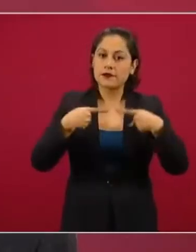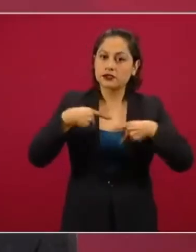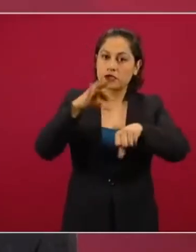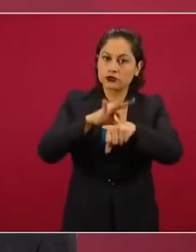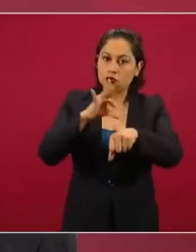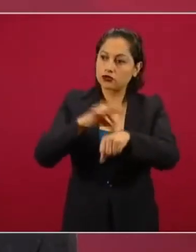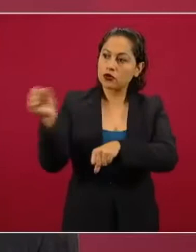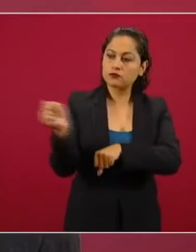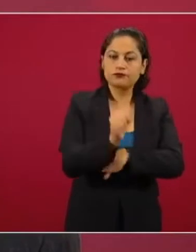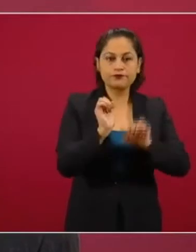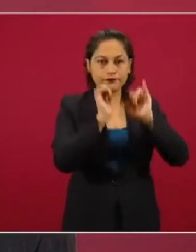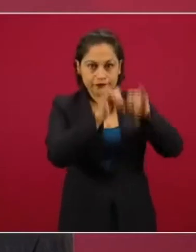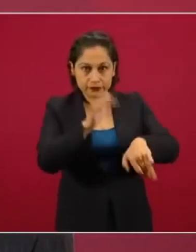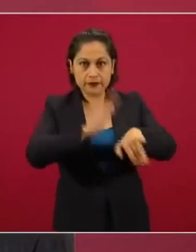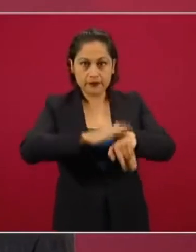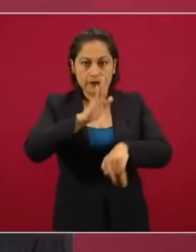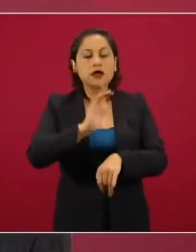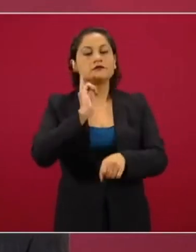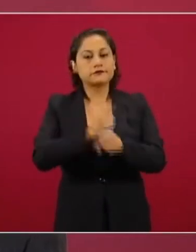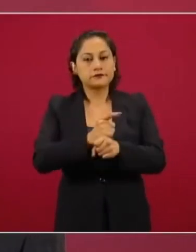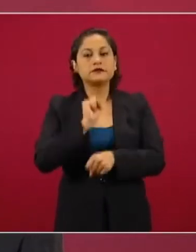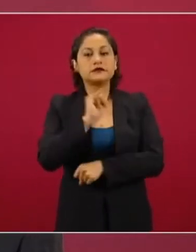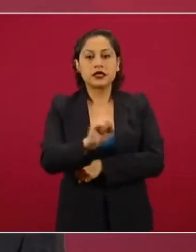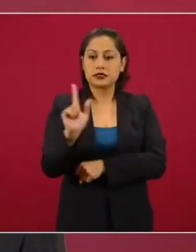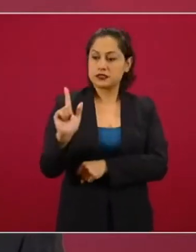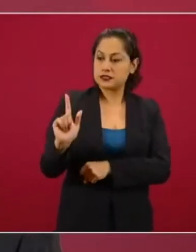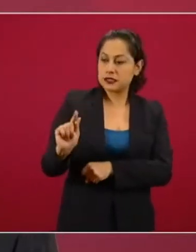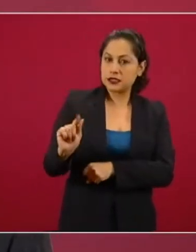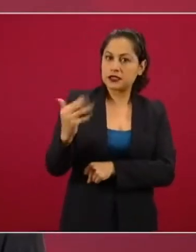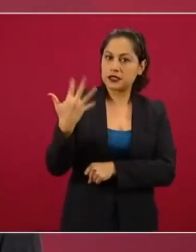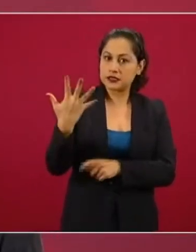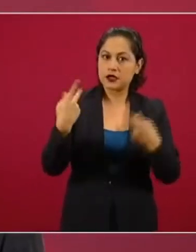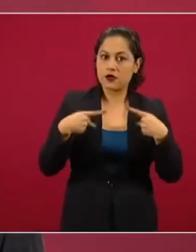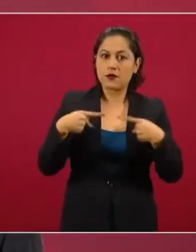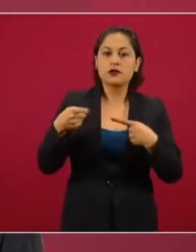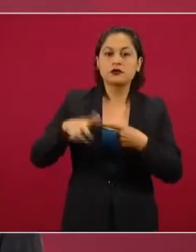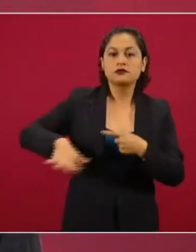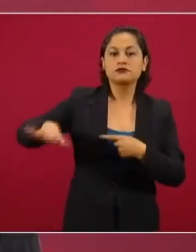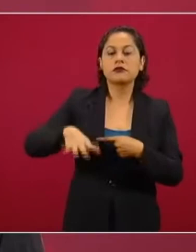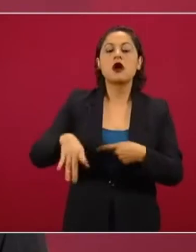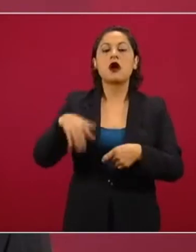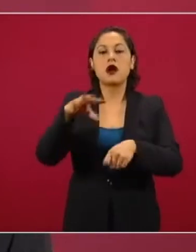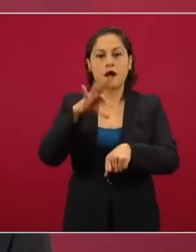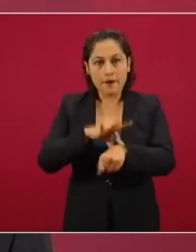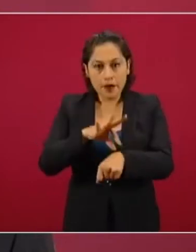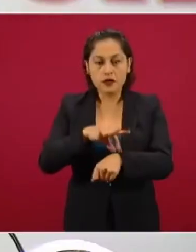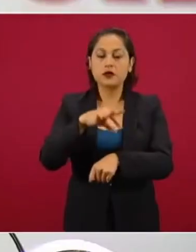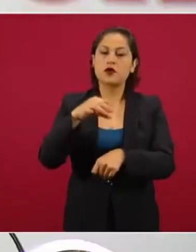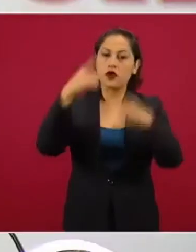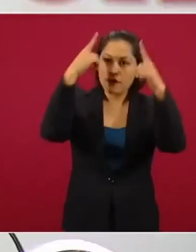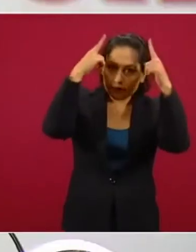paramédico, y se identificó la necesidad de 75 personas, que incluye médicos, enfermeras, médicos especialistas